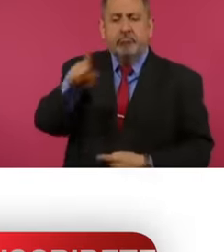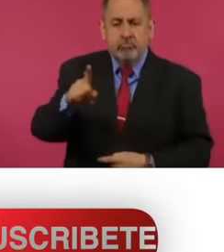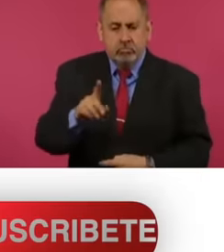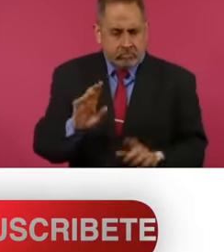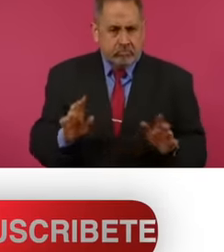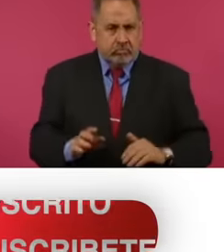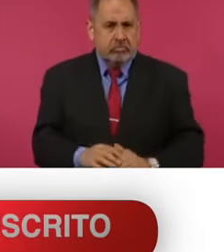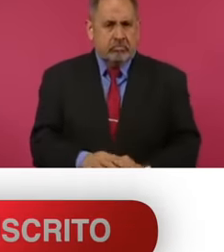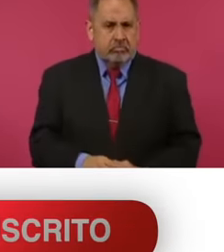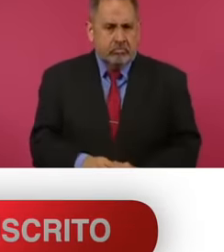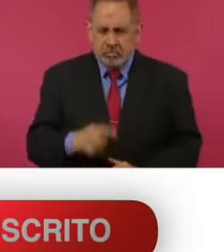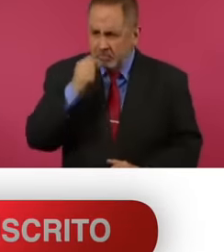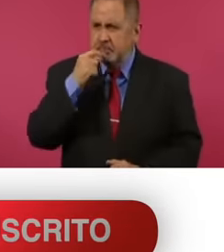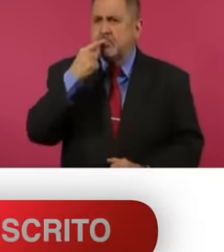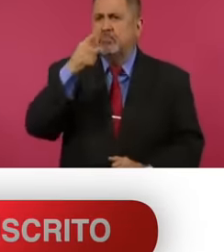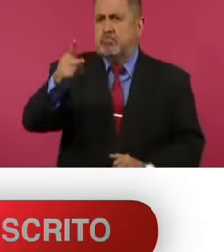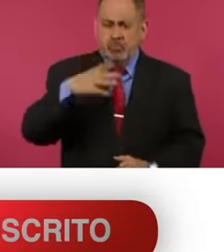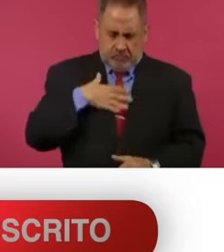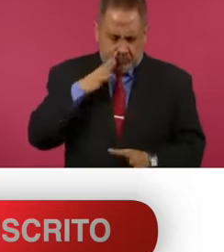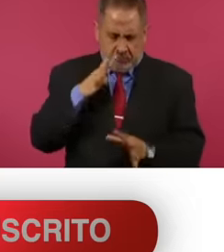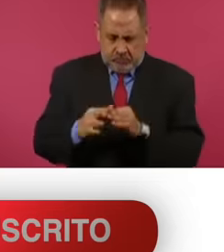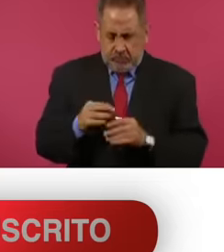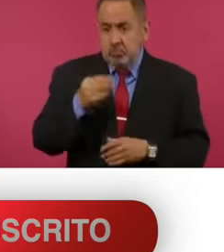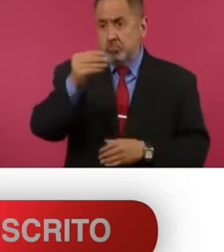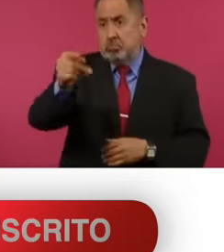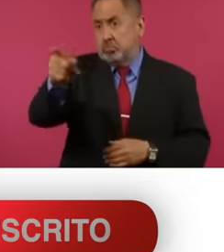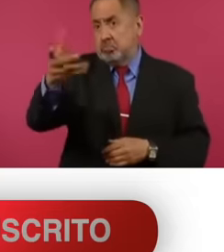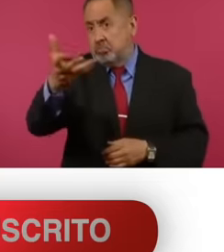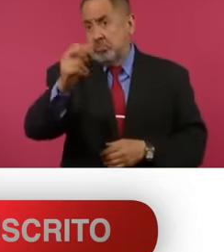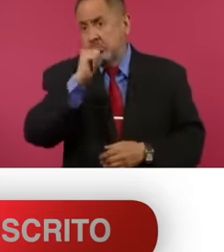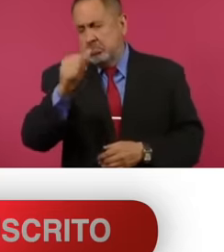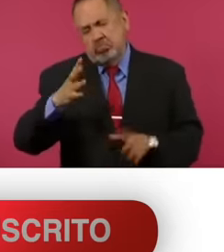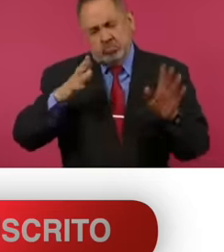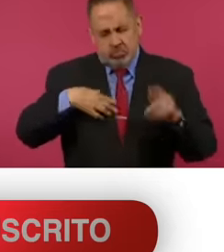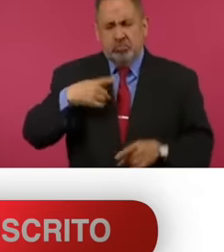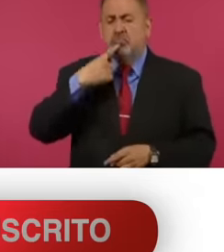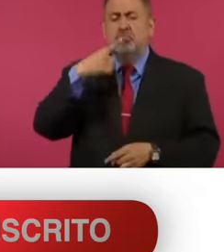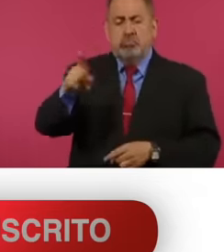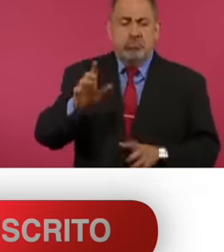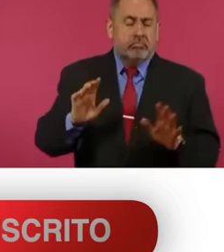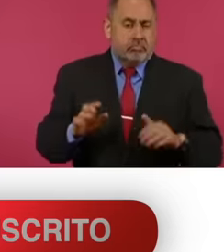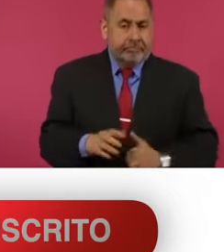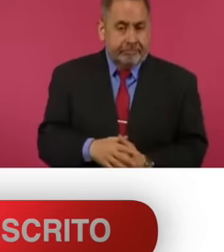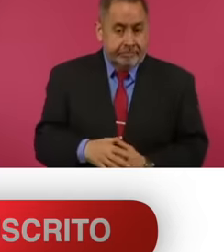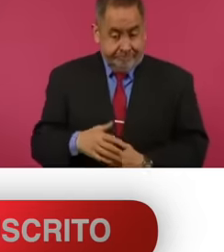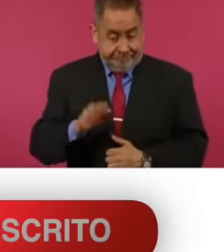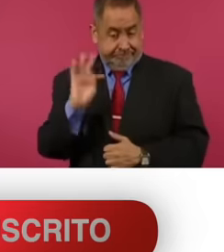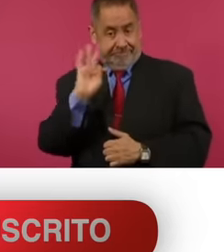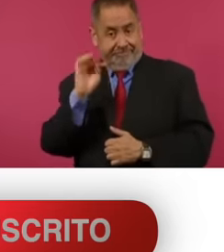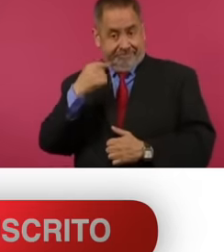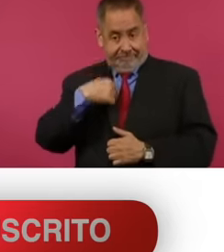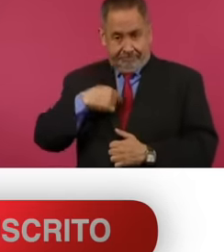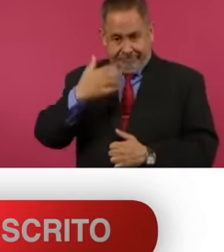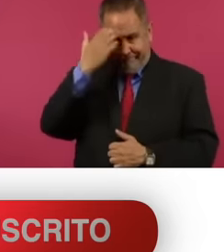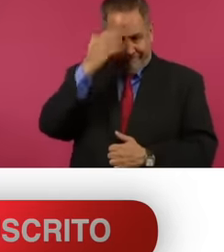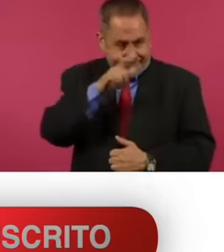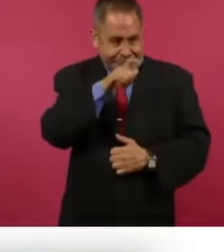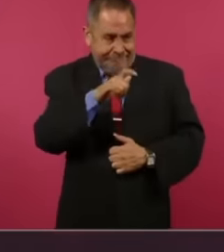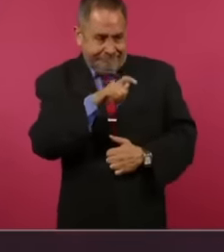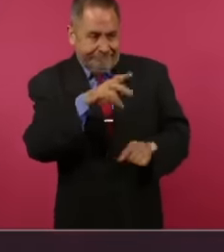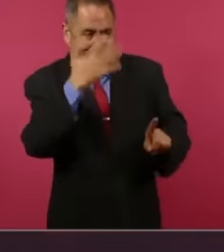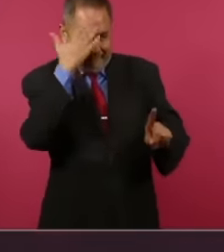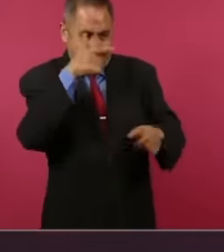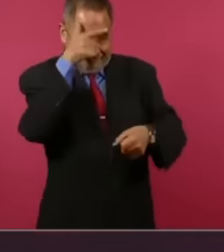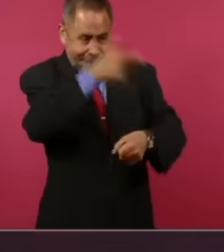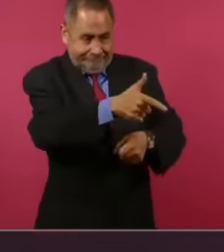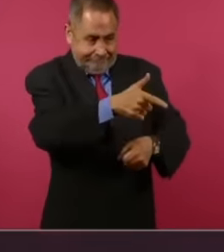quede por uno, pues eso, porque sí. El que conoce de un delito y